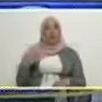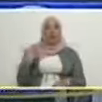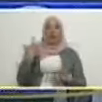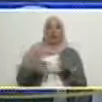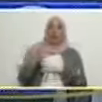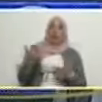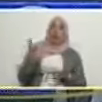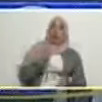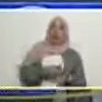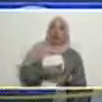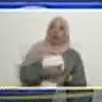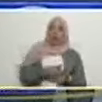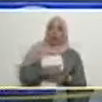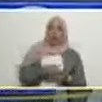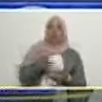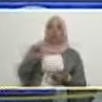ser